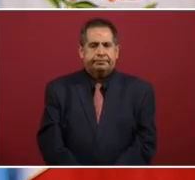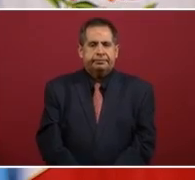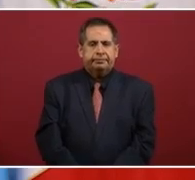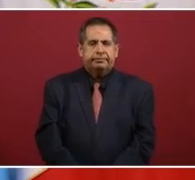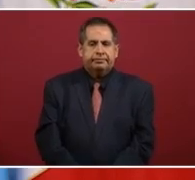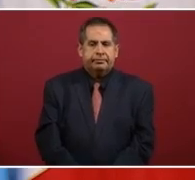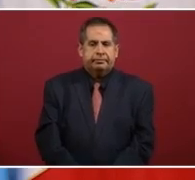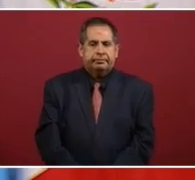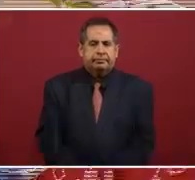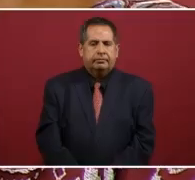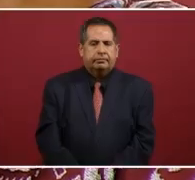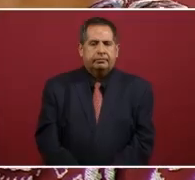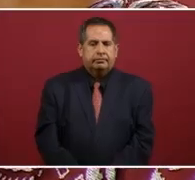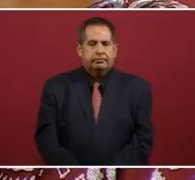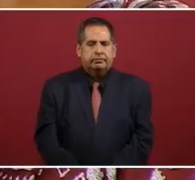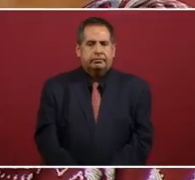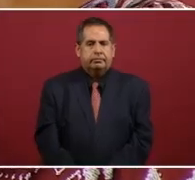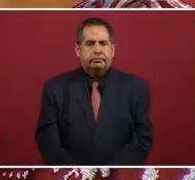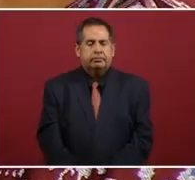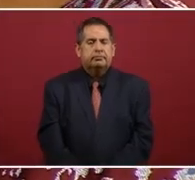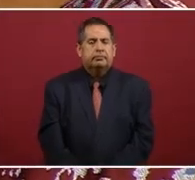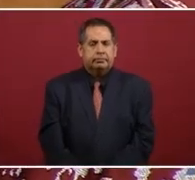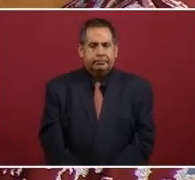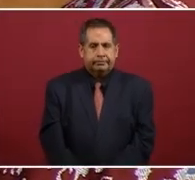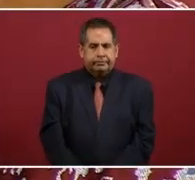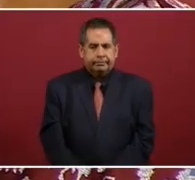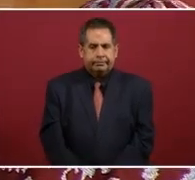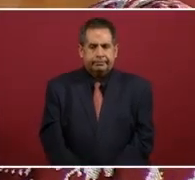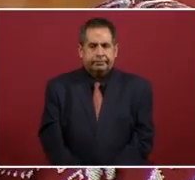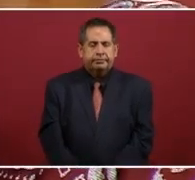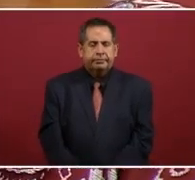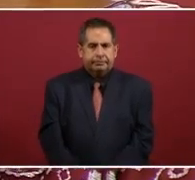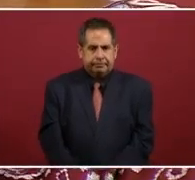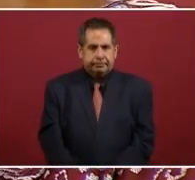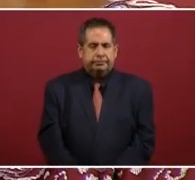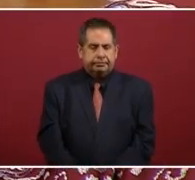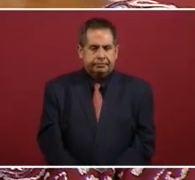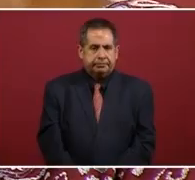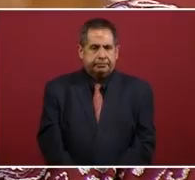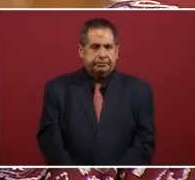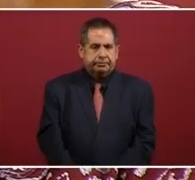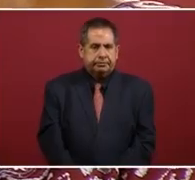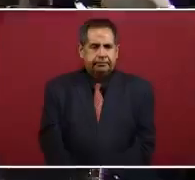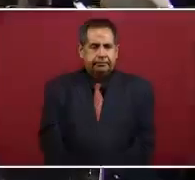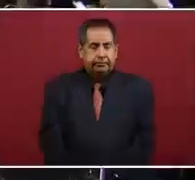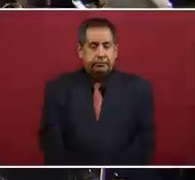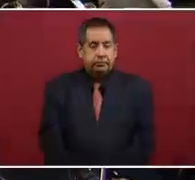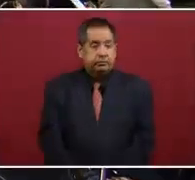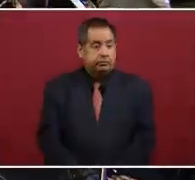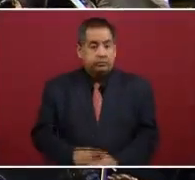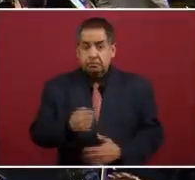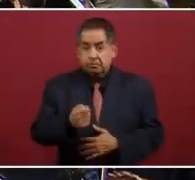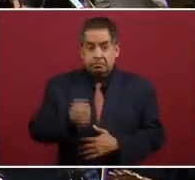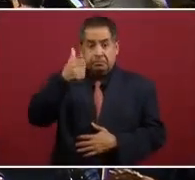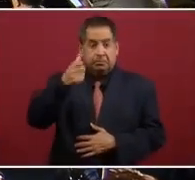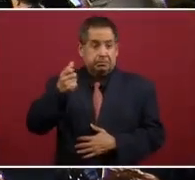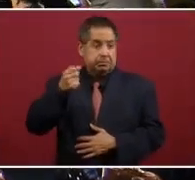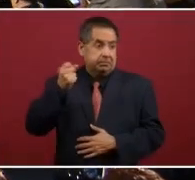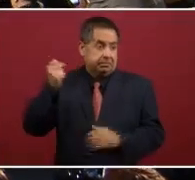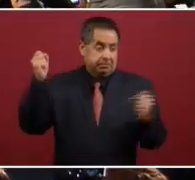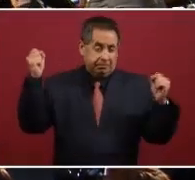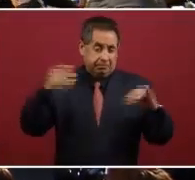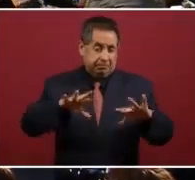global standards were set on rights of women. A través de esta primera conferencia